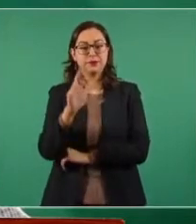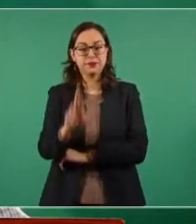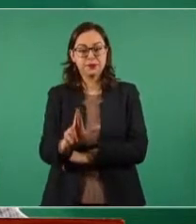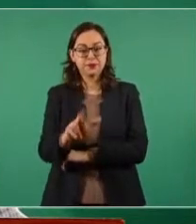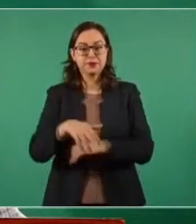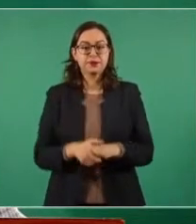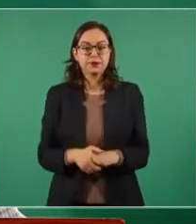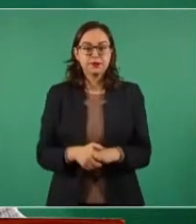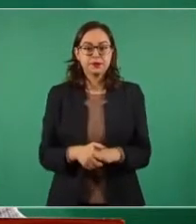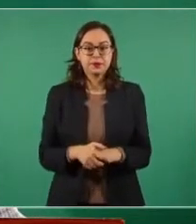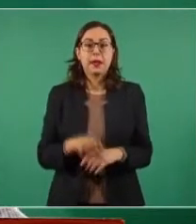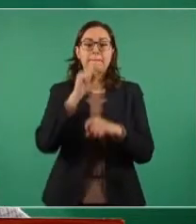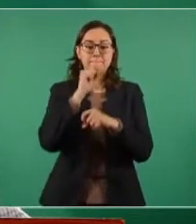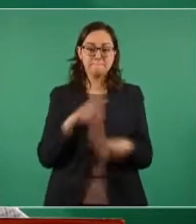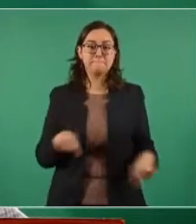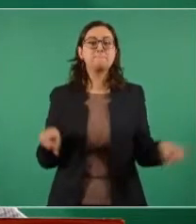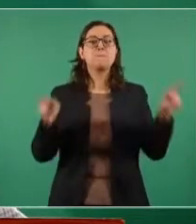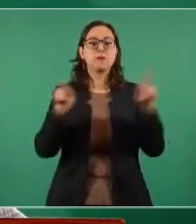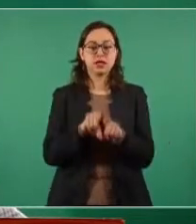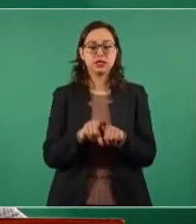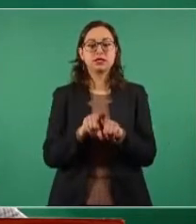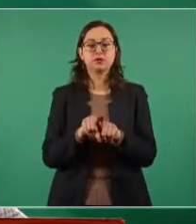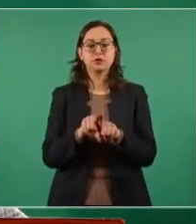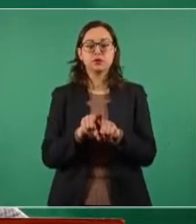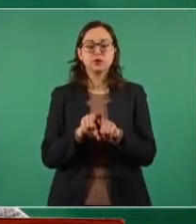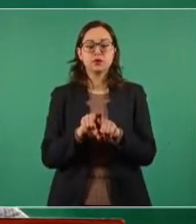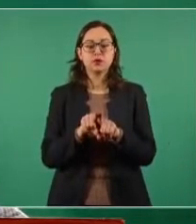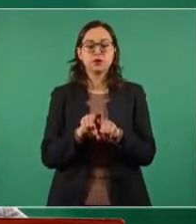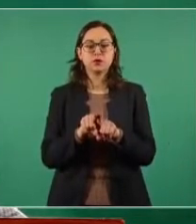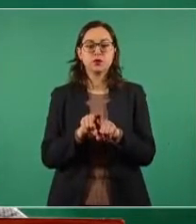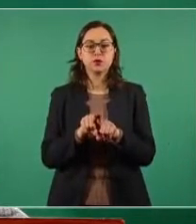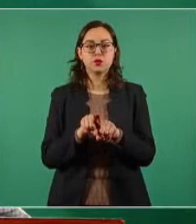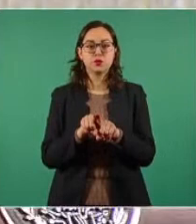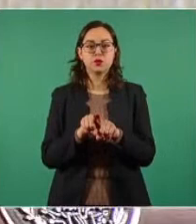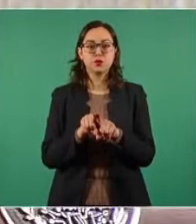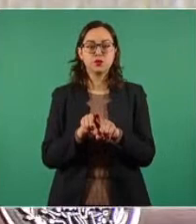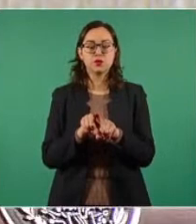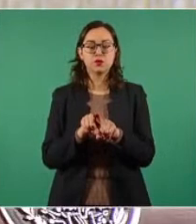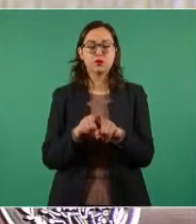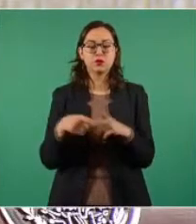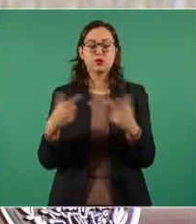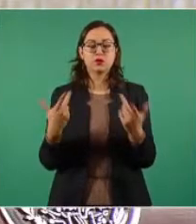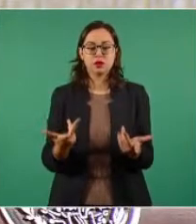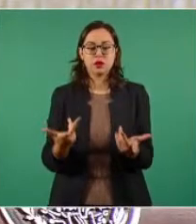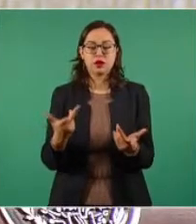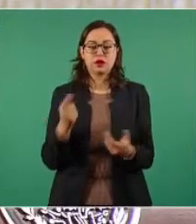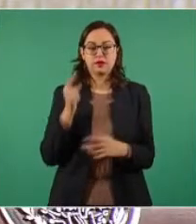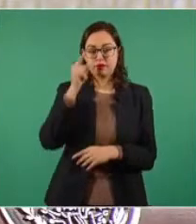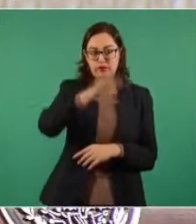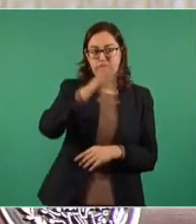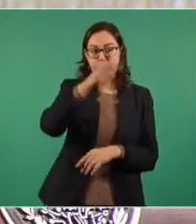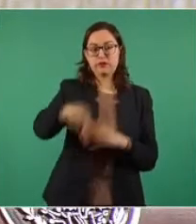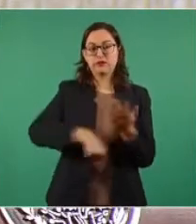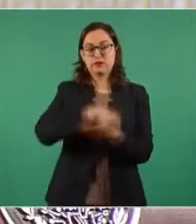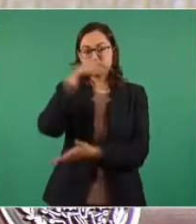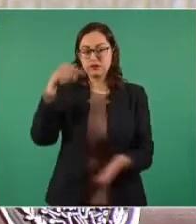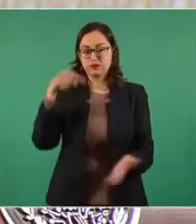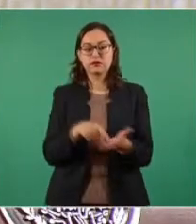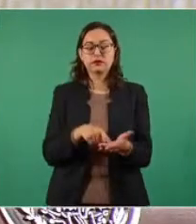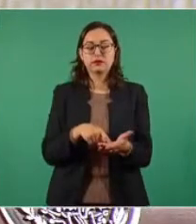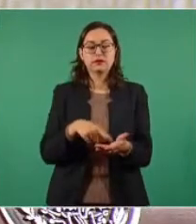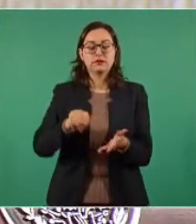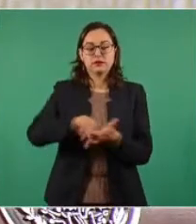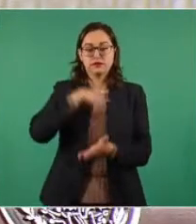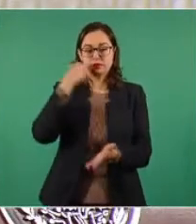hasta sí mismo se detuvo la verificación en esta gasolinera en